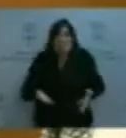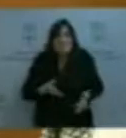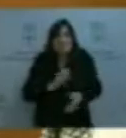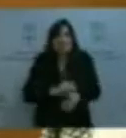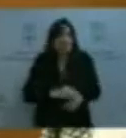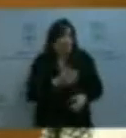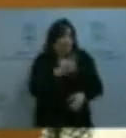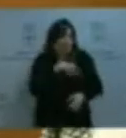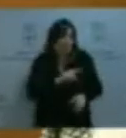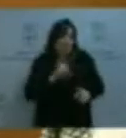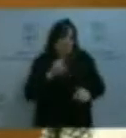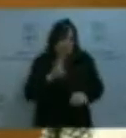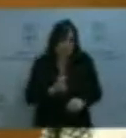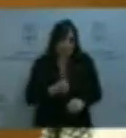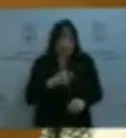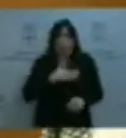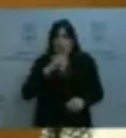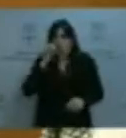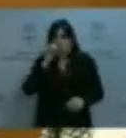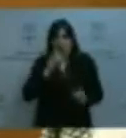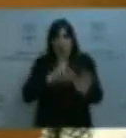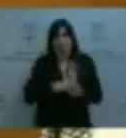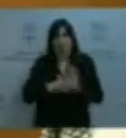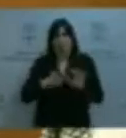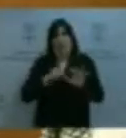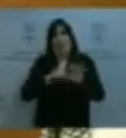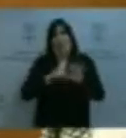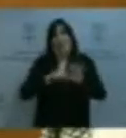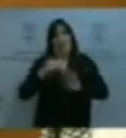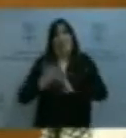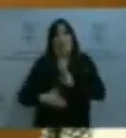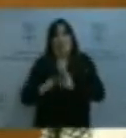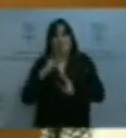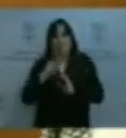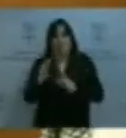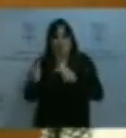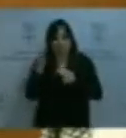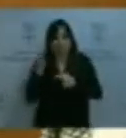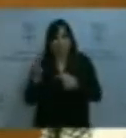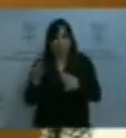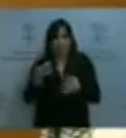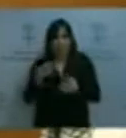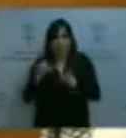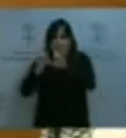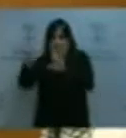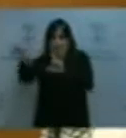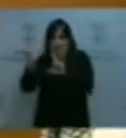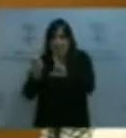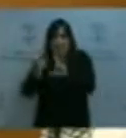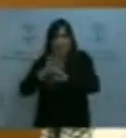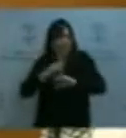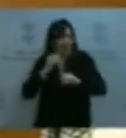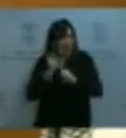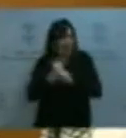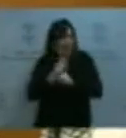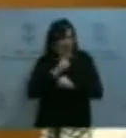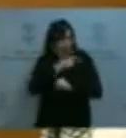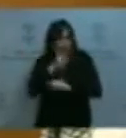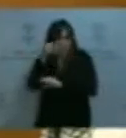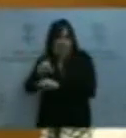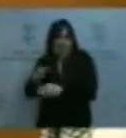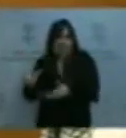limitan el trabajo de la empresa de recursos humanos. Y tercero, usted ha hecho un resumen del procedimiento de selección. Y yo, ese señor